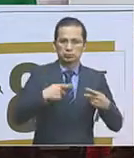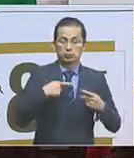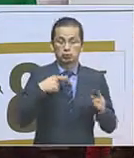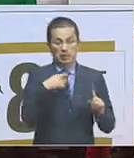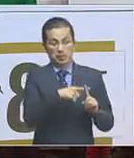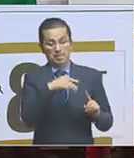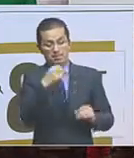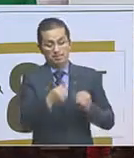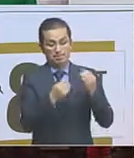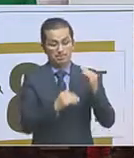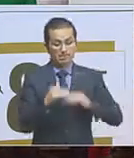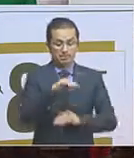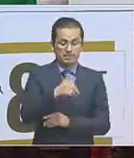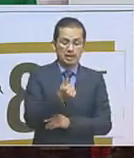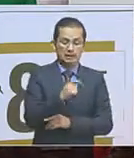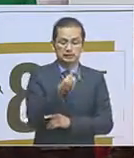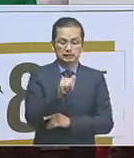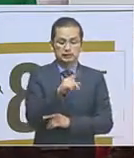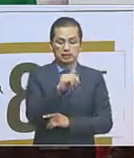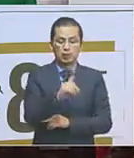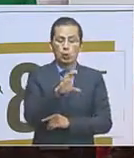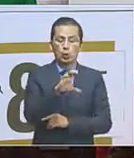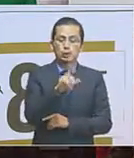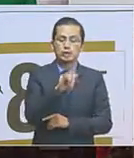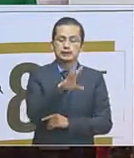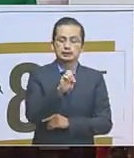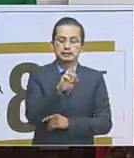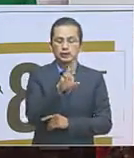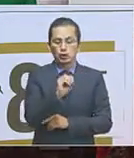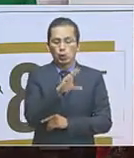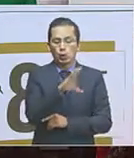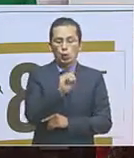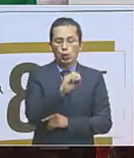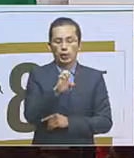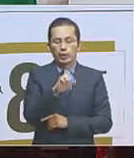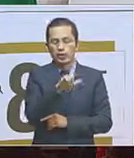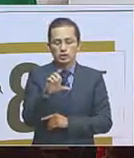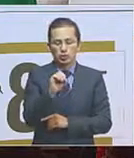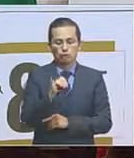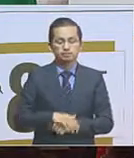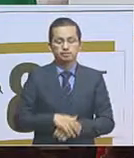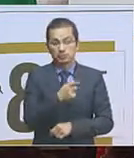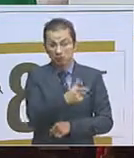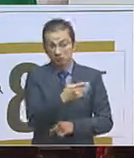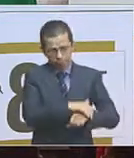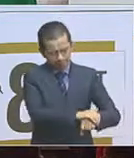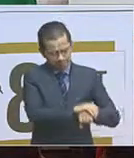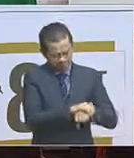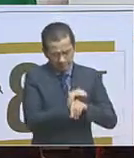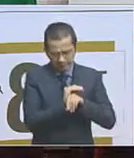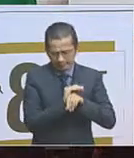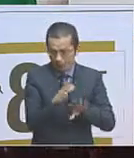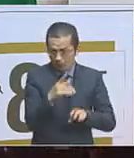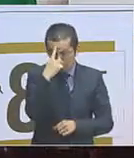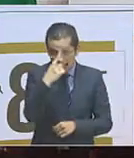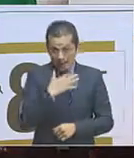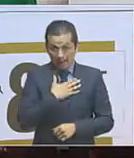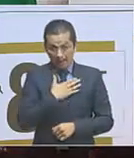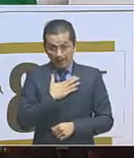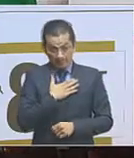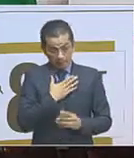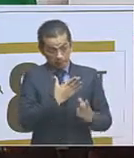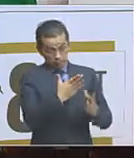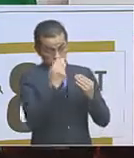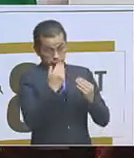magistrado cliserio coelho gran amigo por supuesto importante pieza también para mí en mi formación como